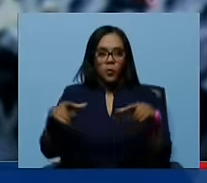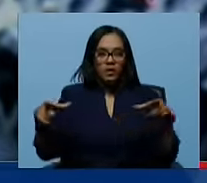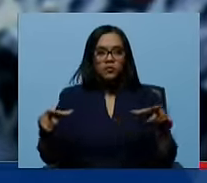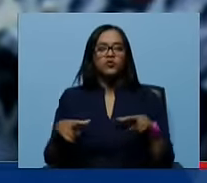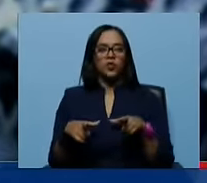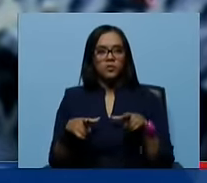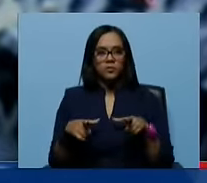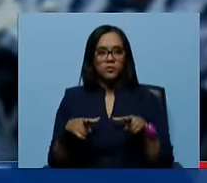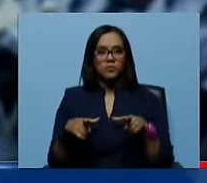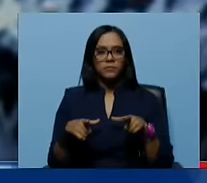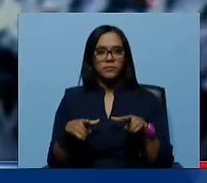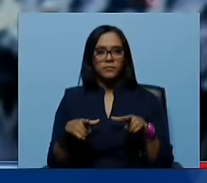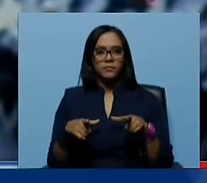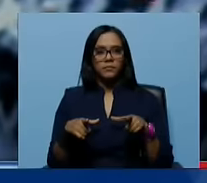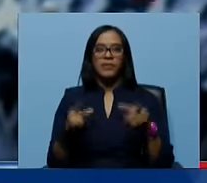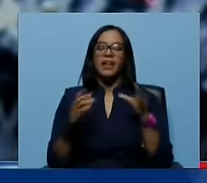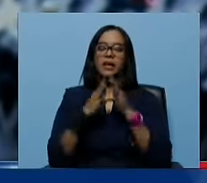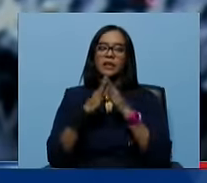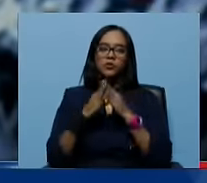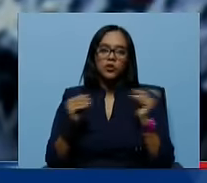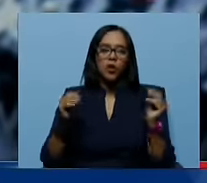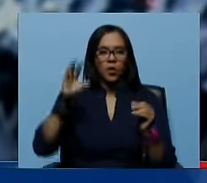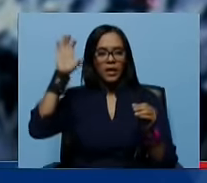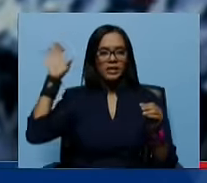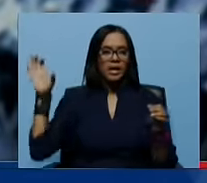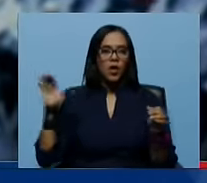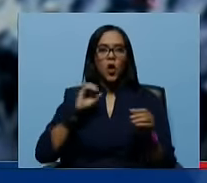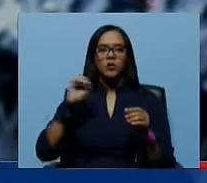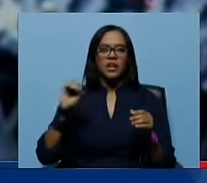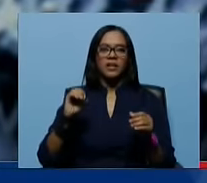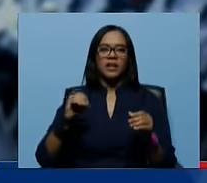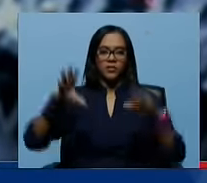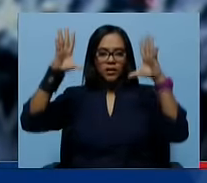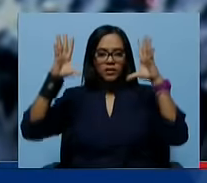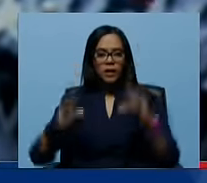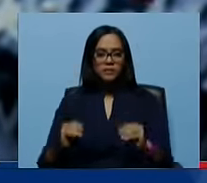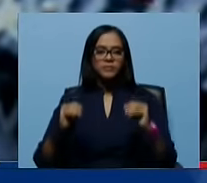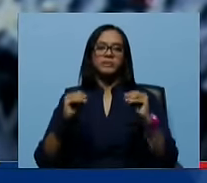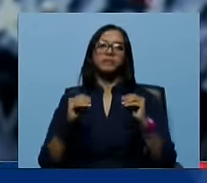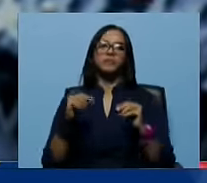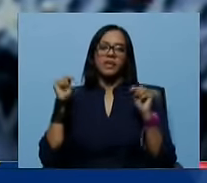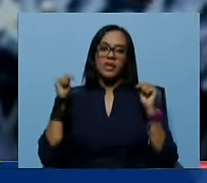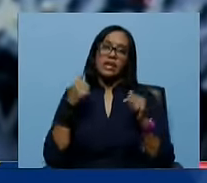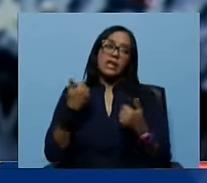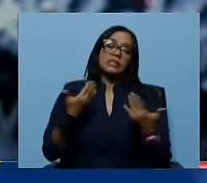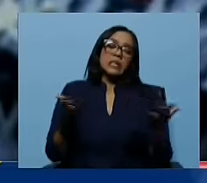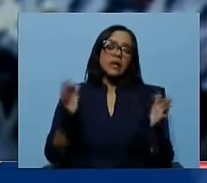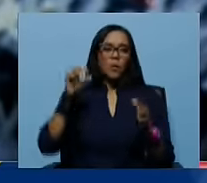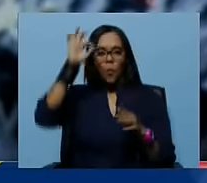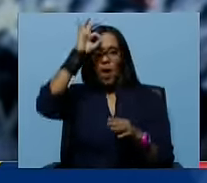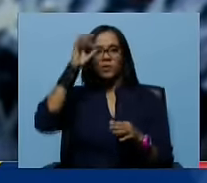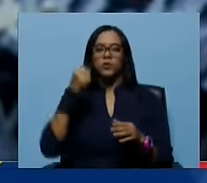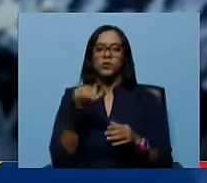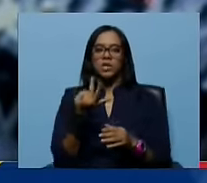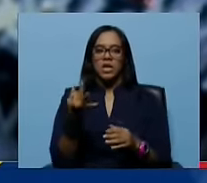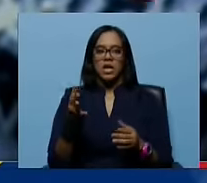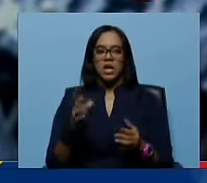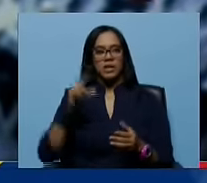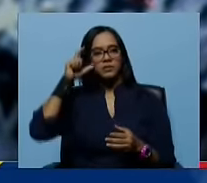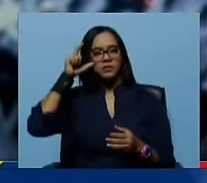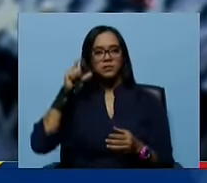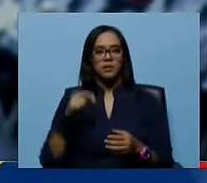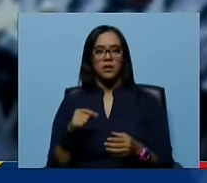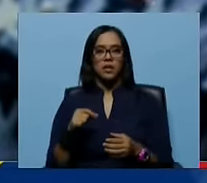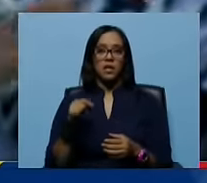evento que todos los estados de Occidente se hubieran quedado sin electricidad quién sabe cuántos días. ¿Qué hubieran